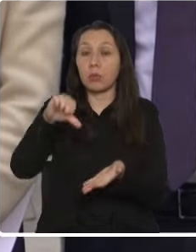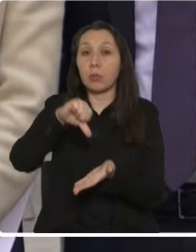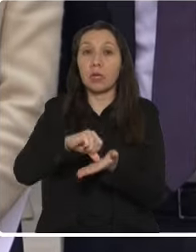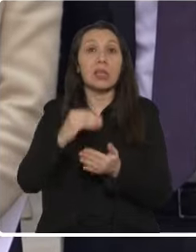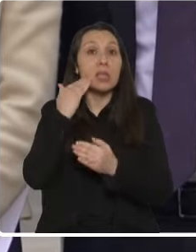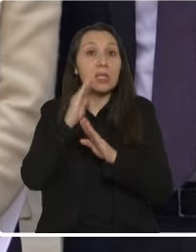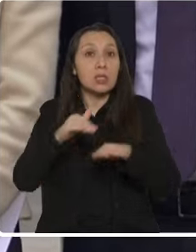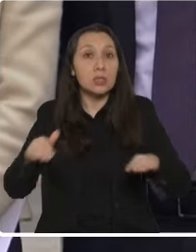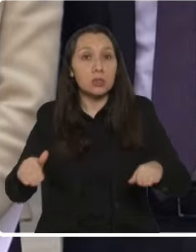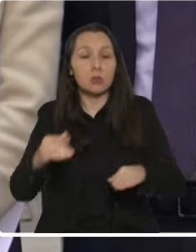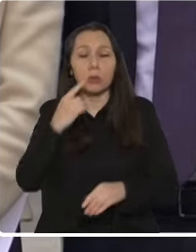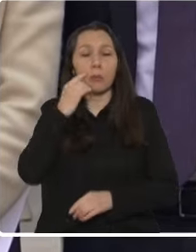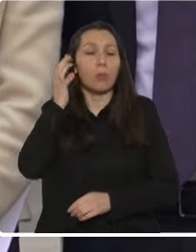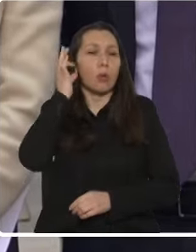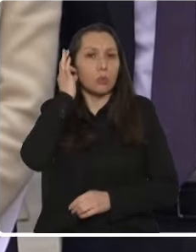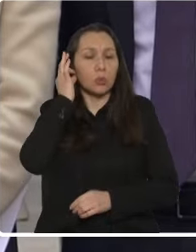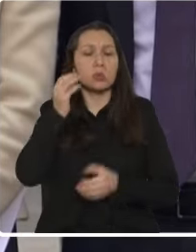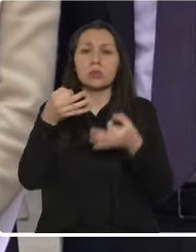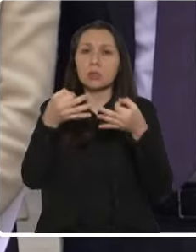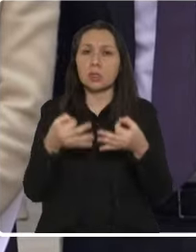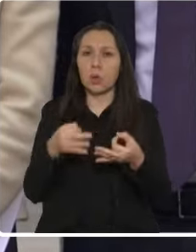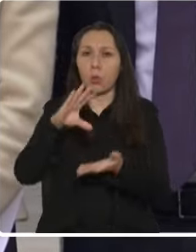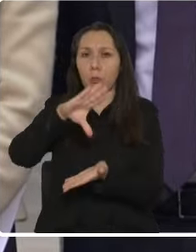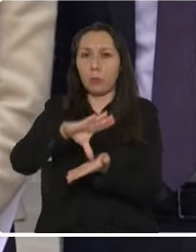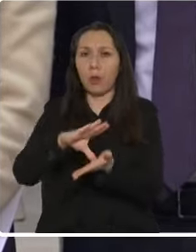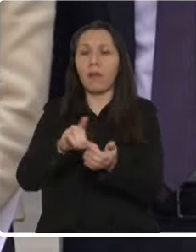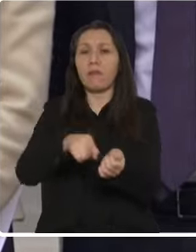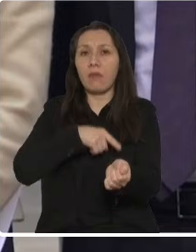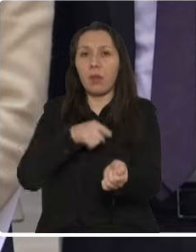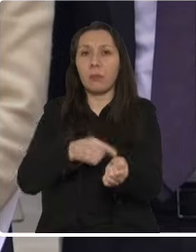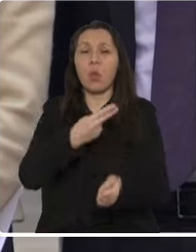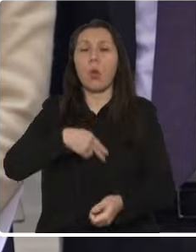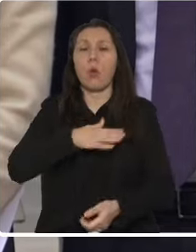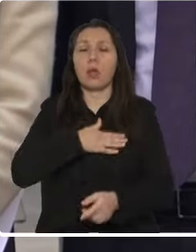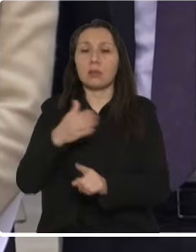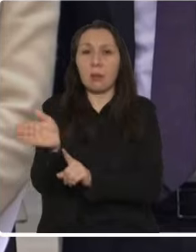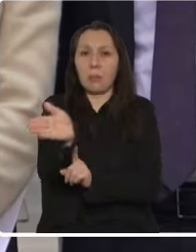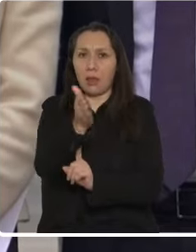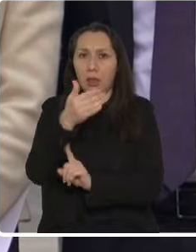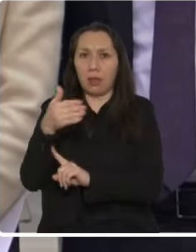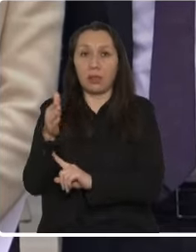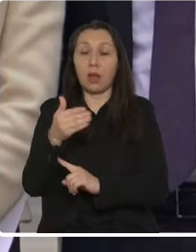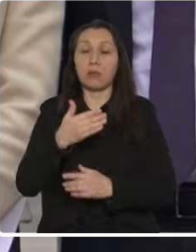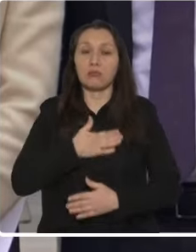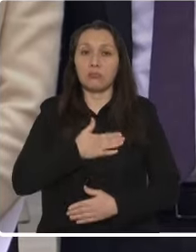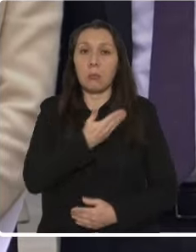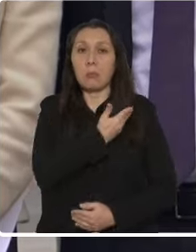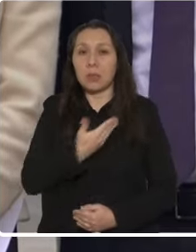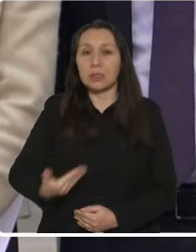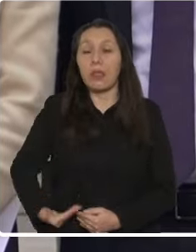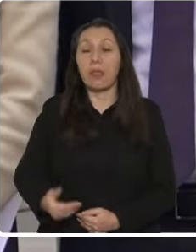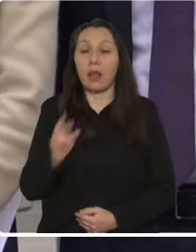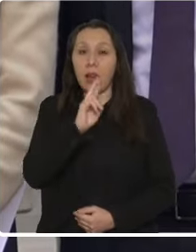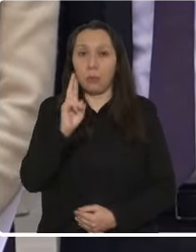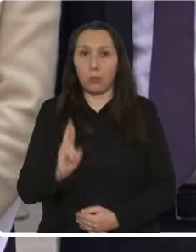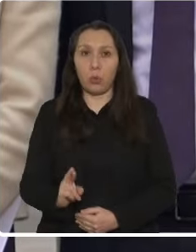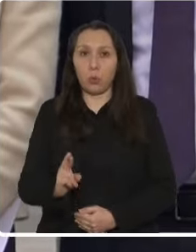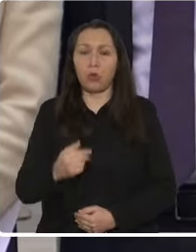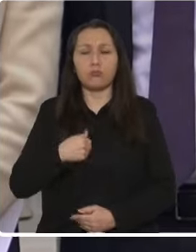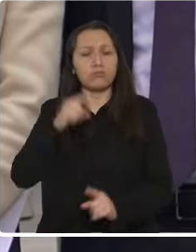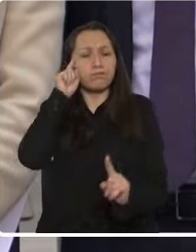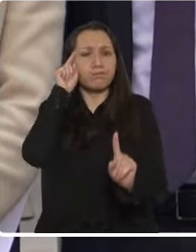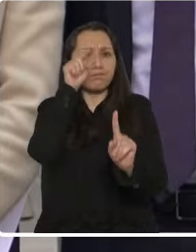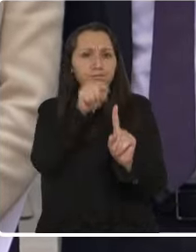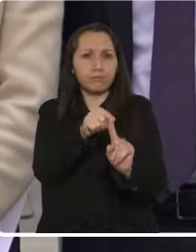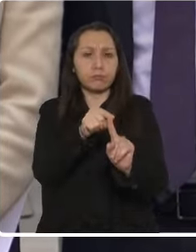nuestros niñas y niños. Un país seguro para las familias de nuestra patria. Como presidente de la República, me he